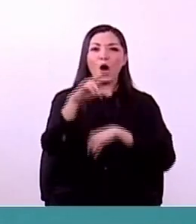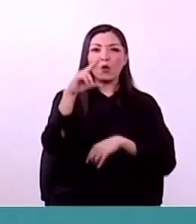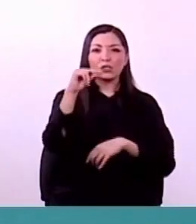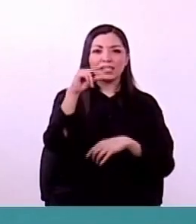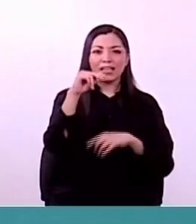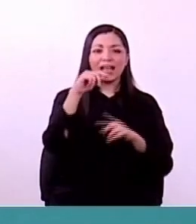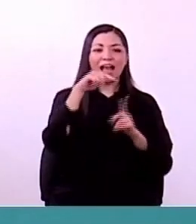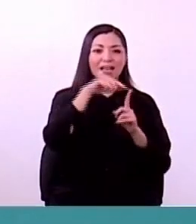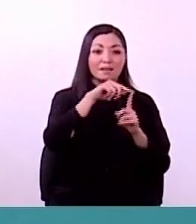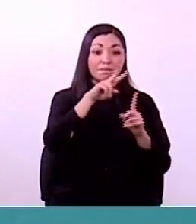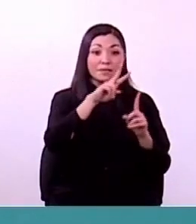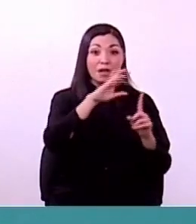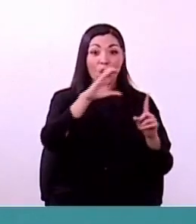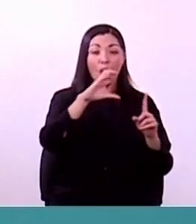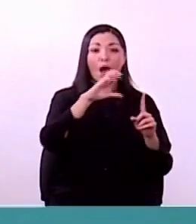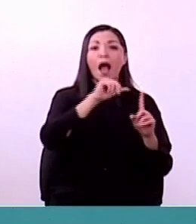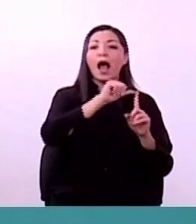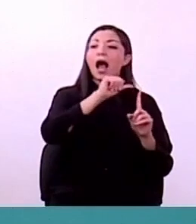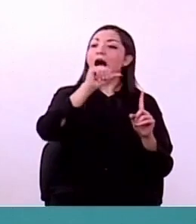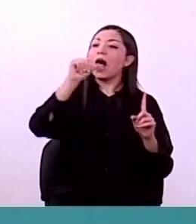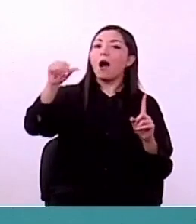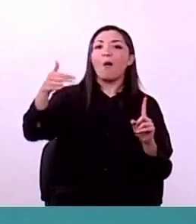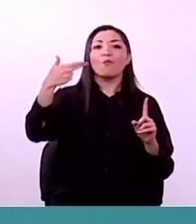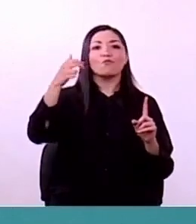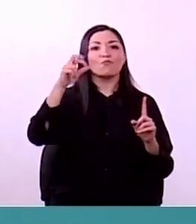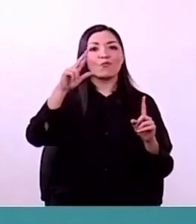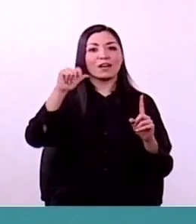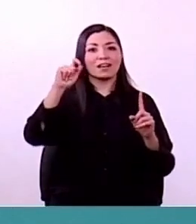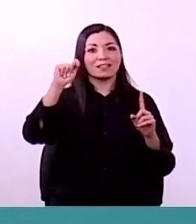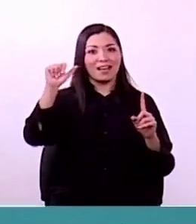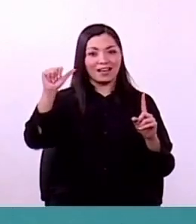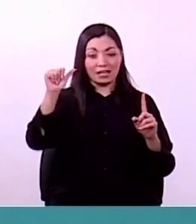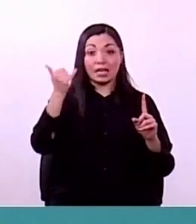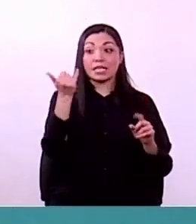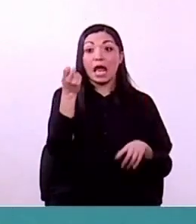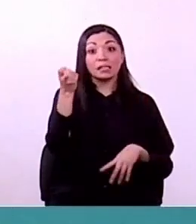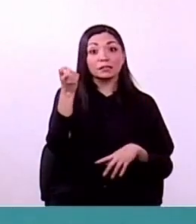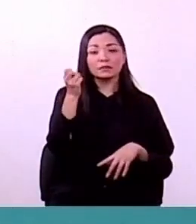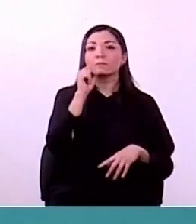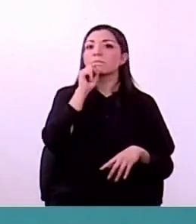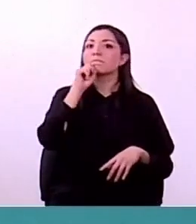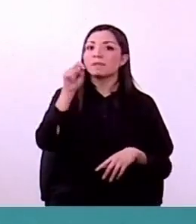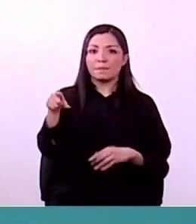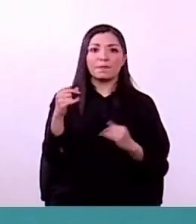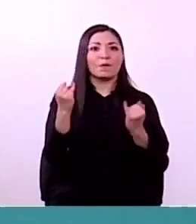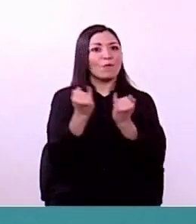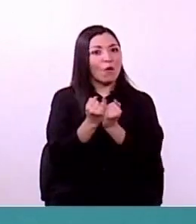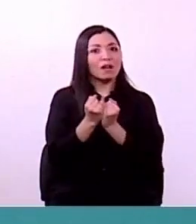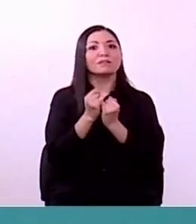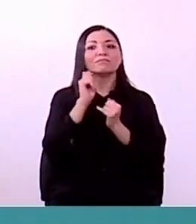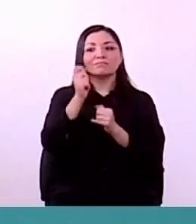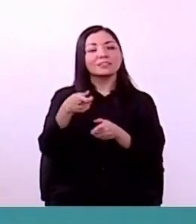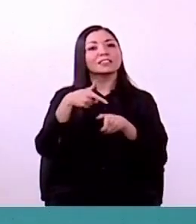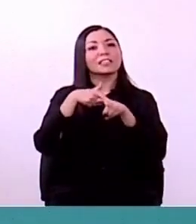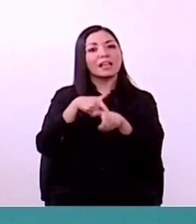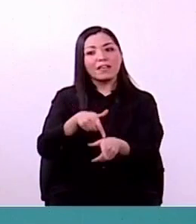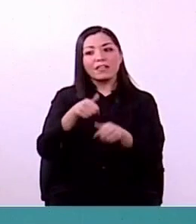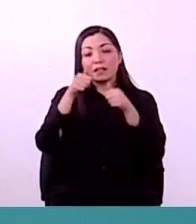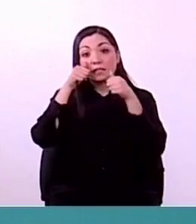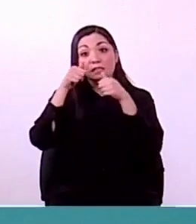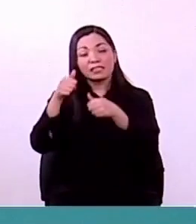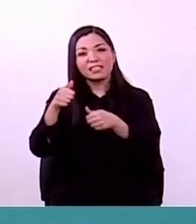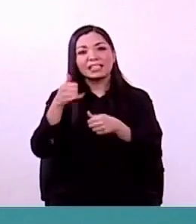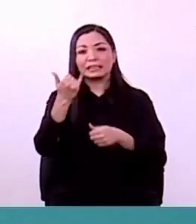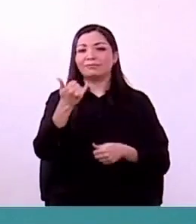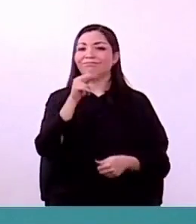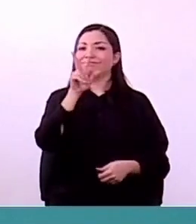La Huerta. Vamos a estar rehabilitando de manera constante y vamos a dar solución al tema terrible de